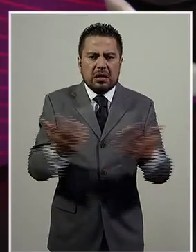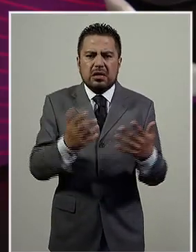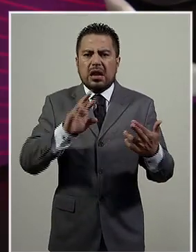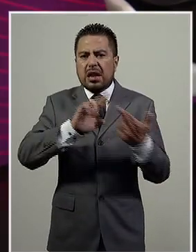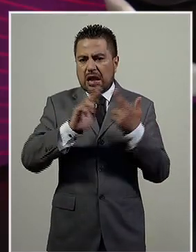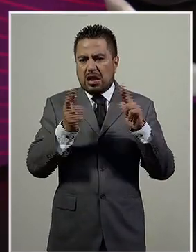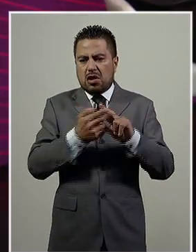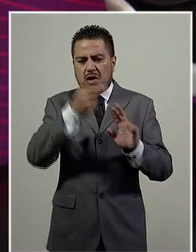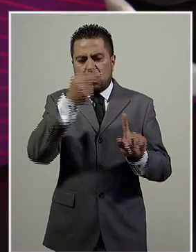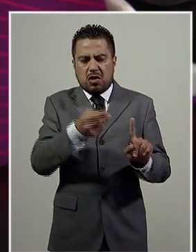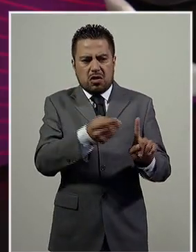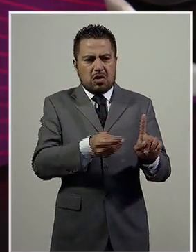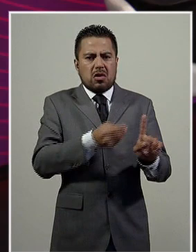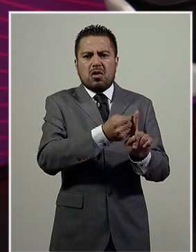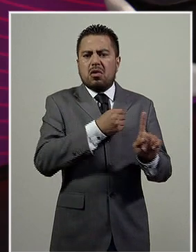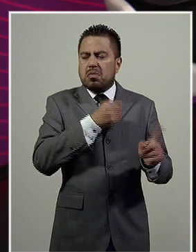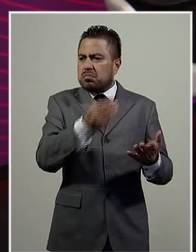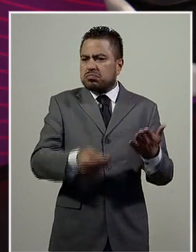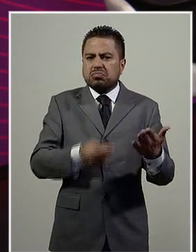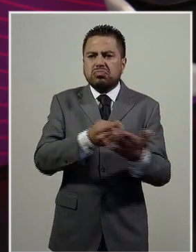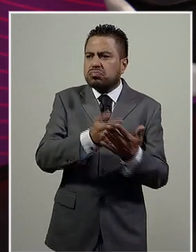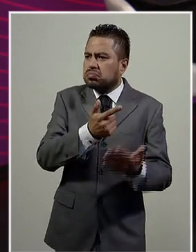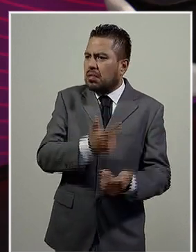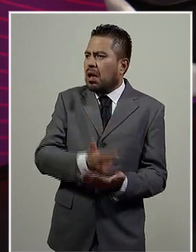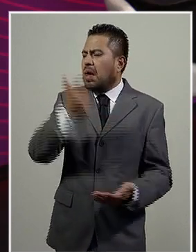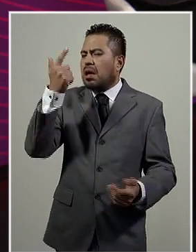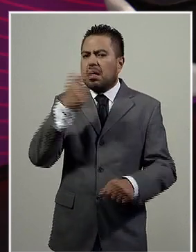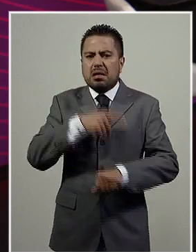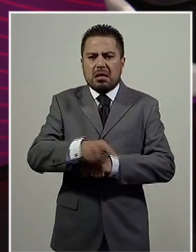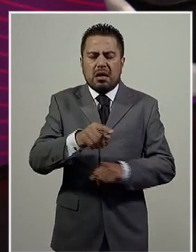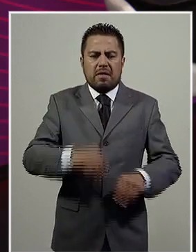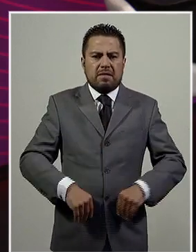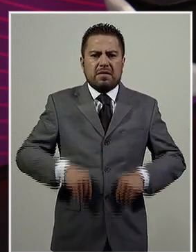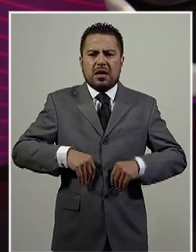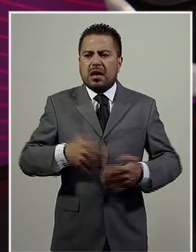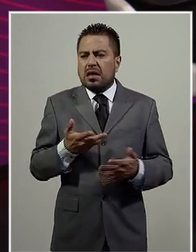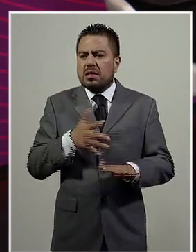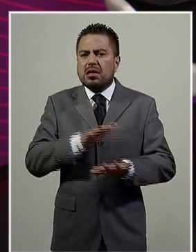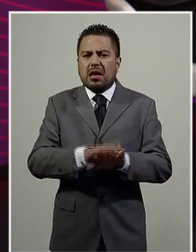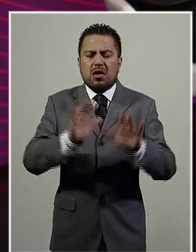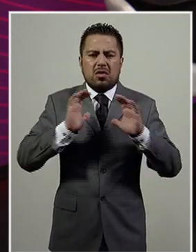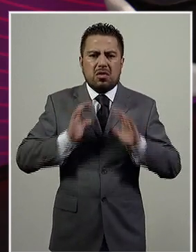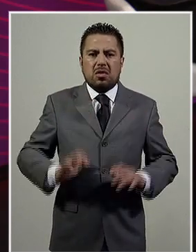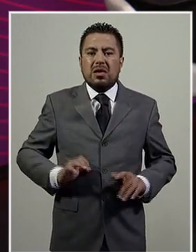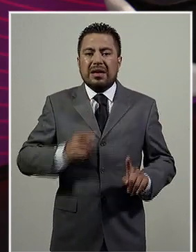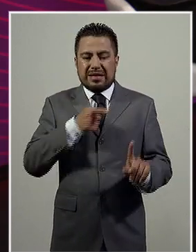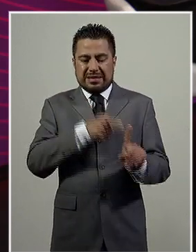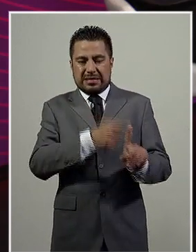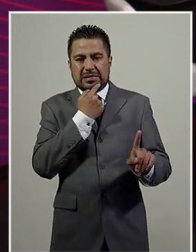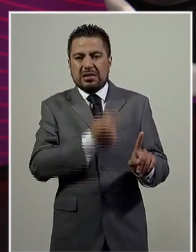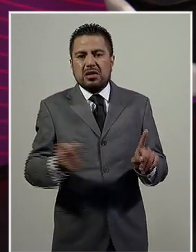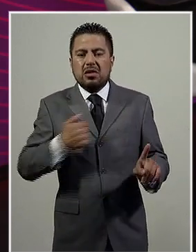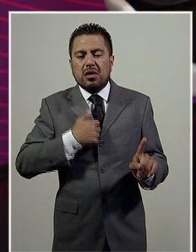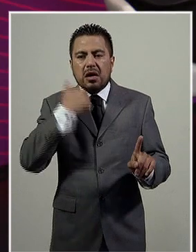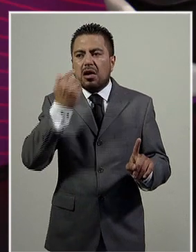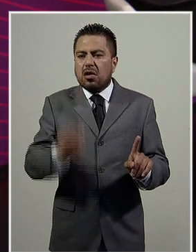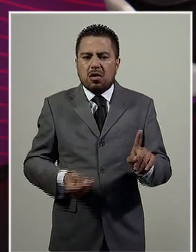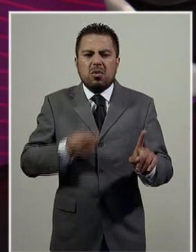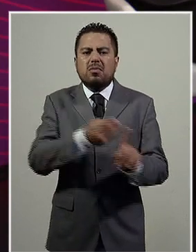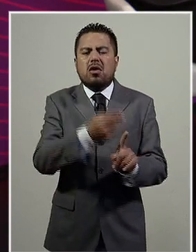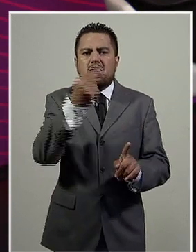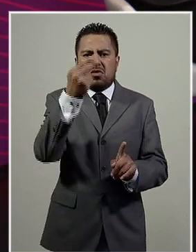una religión y no estoy poniendo en riesgo la vida ni la integridad física de ese menor, si le quiero poner un